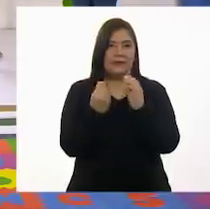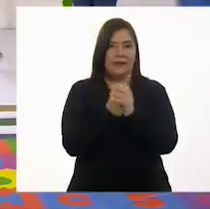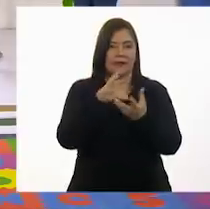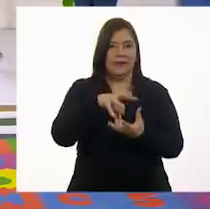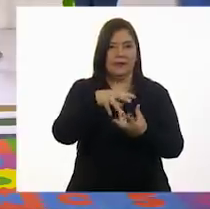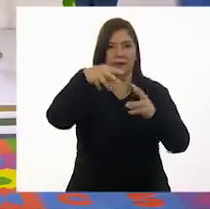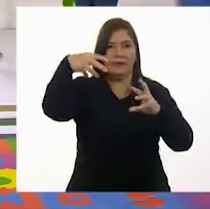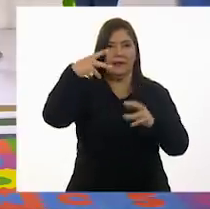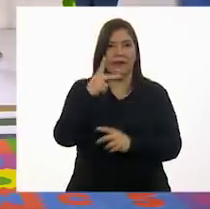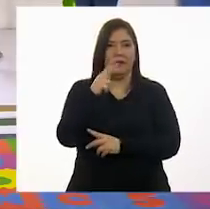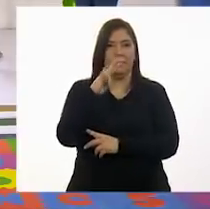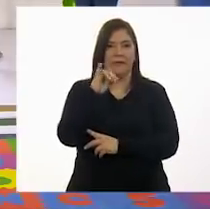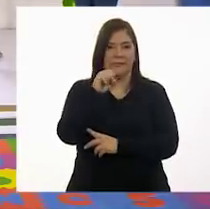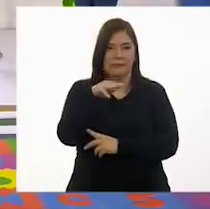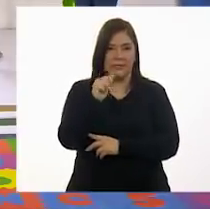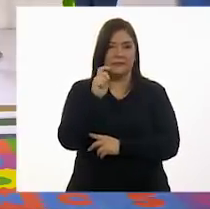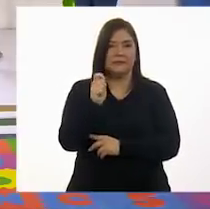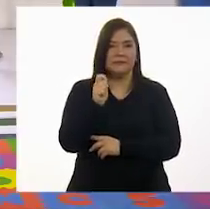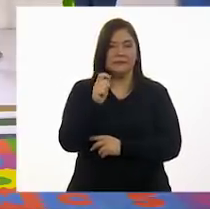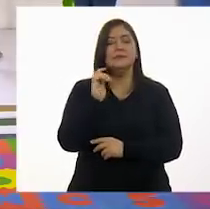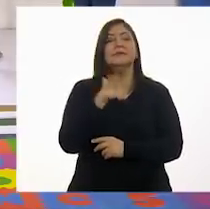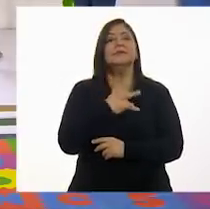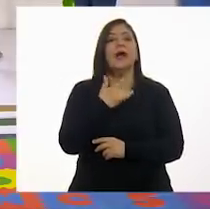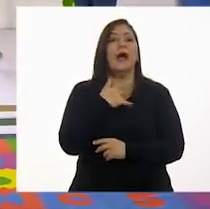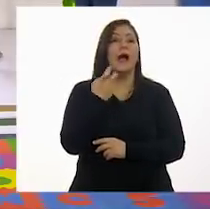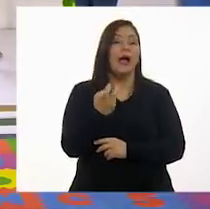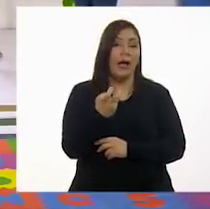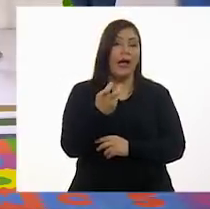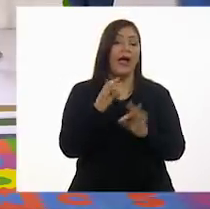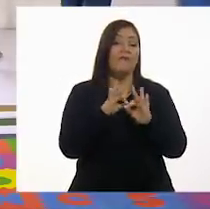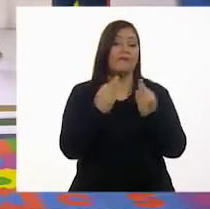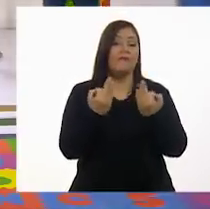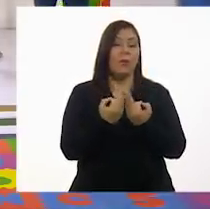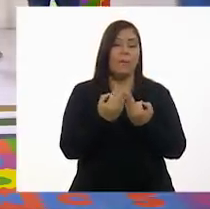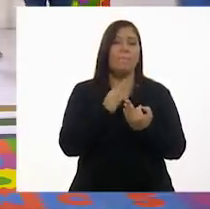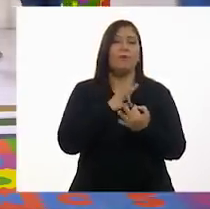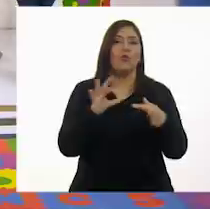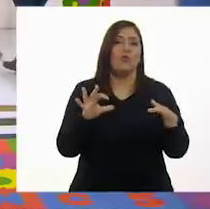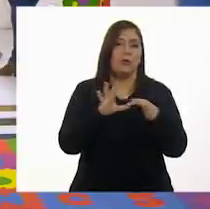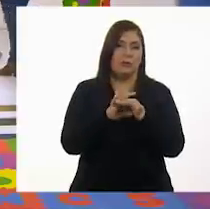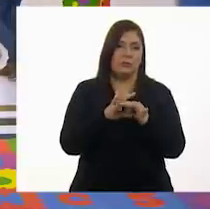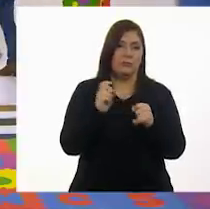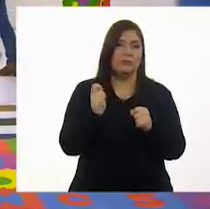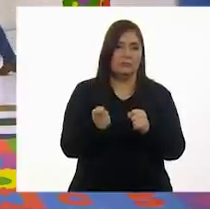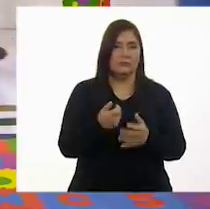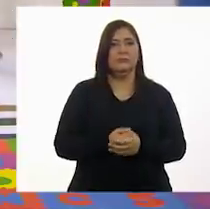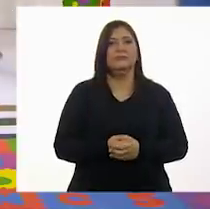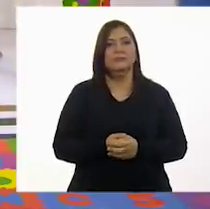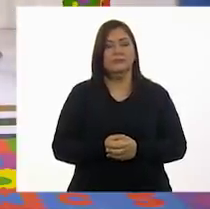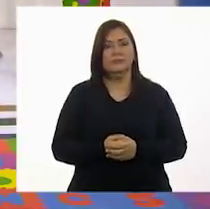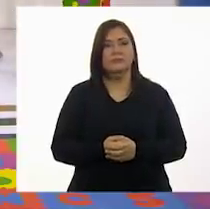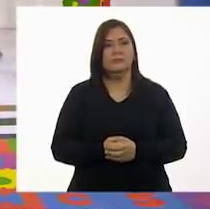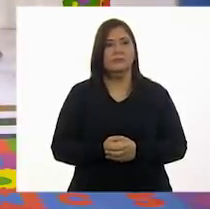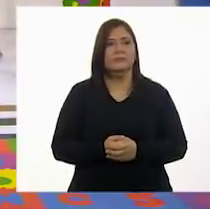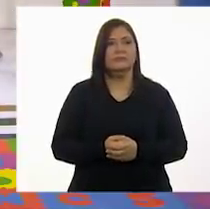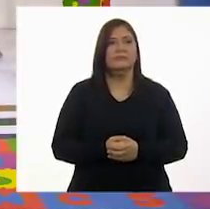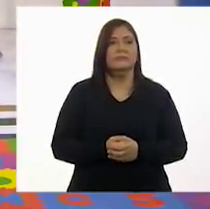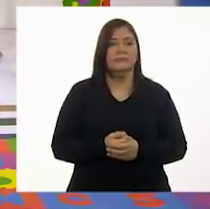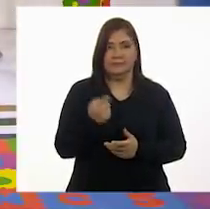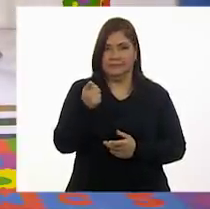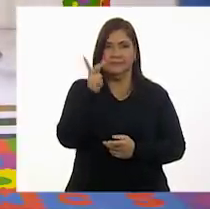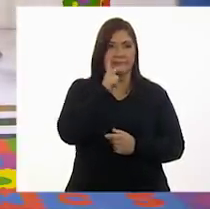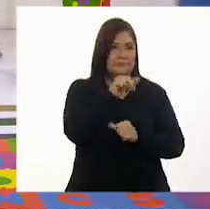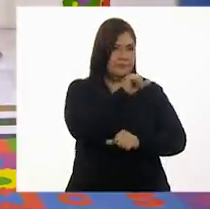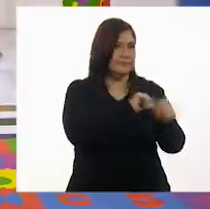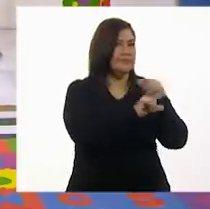estamos reconociendo cuáles figuras geométricas forman estos prismas. Te toca tirar, tirar, Pili. A ver, voy a